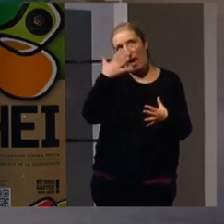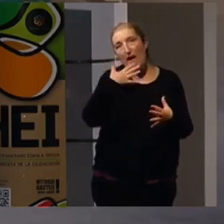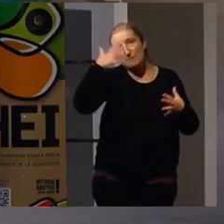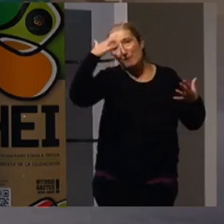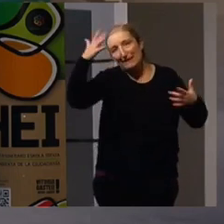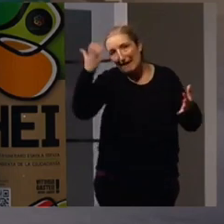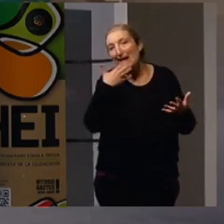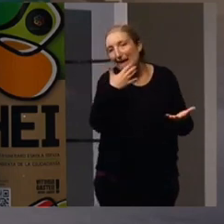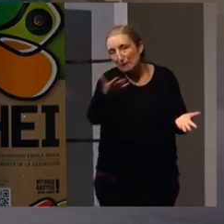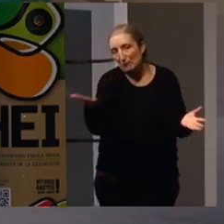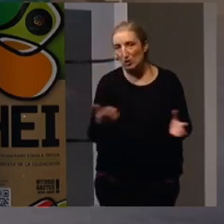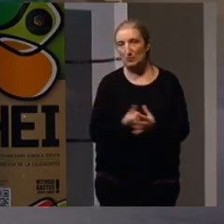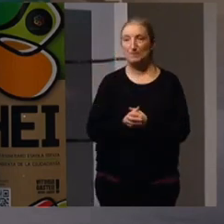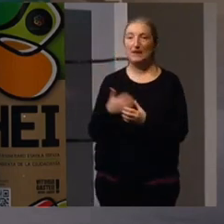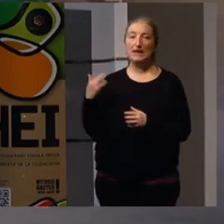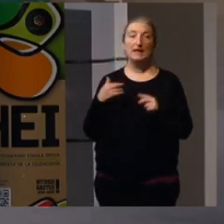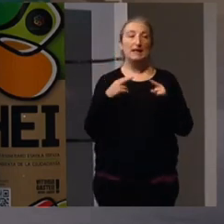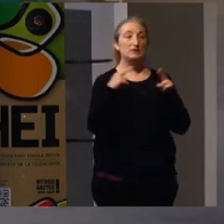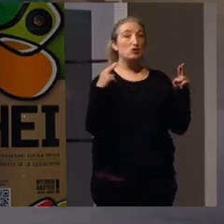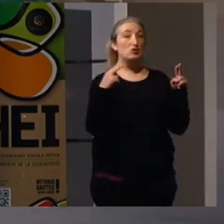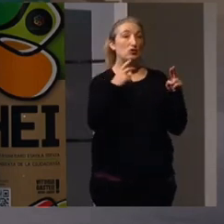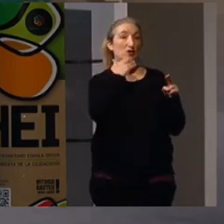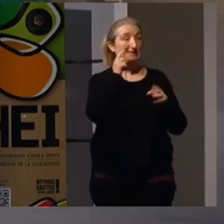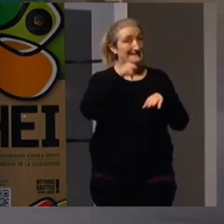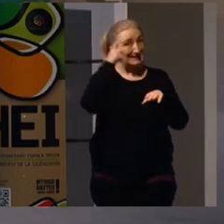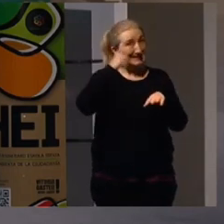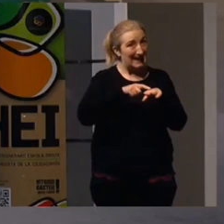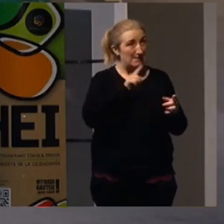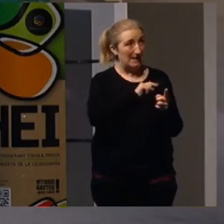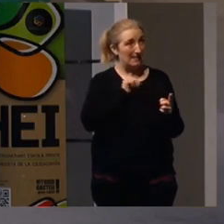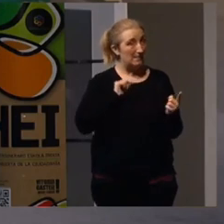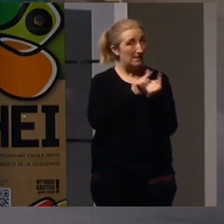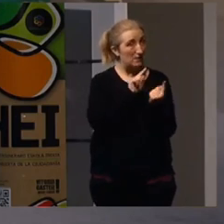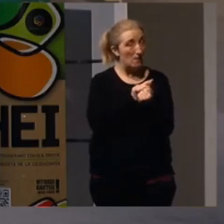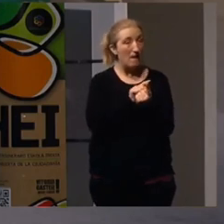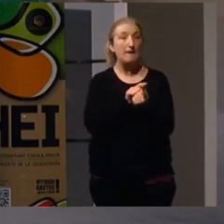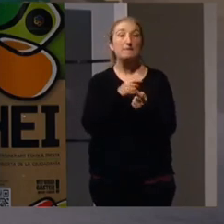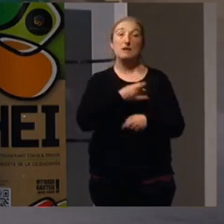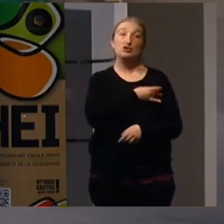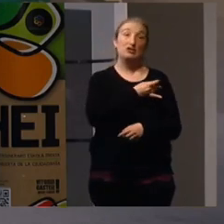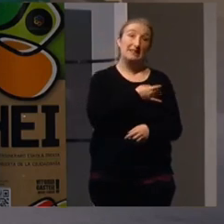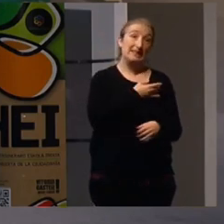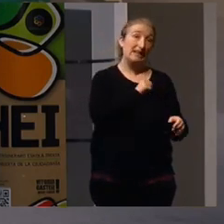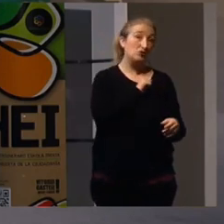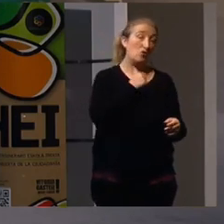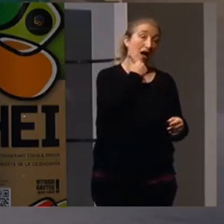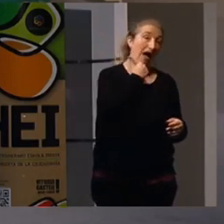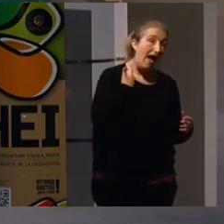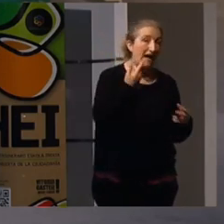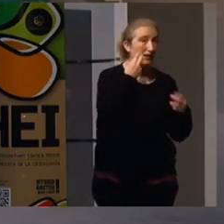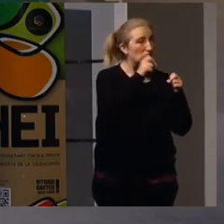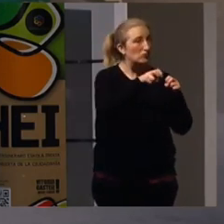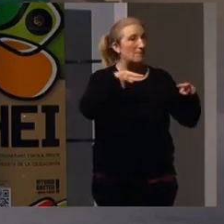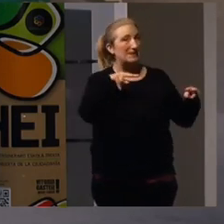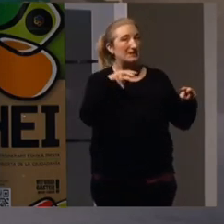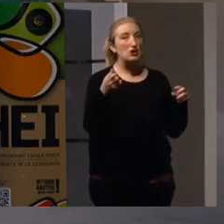metafóricamente. Y además esto va en relación, decís también que el que va a terapia arregla individualmente su problema, el que va al sindicato arregla algo o hay una